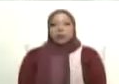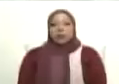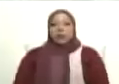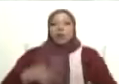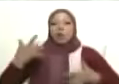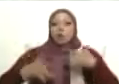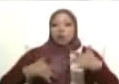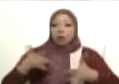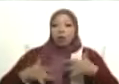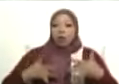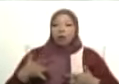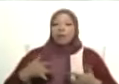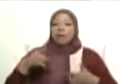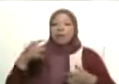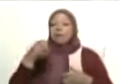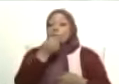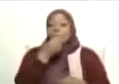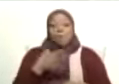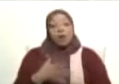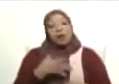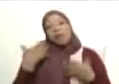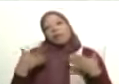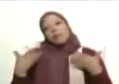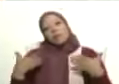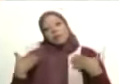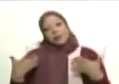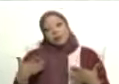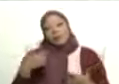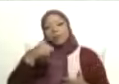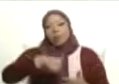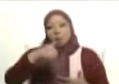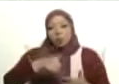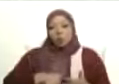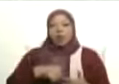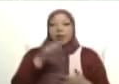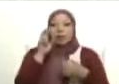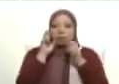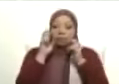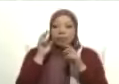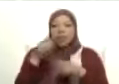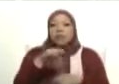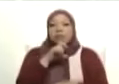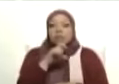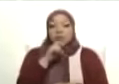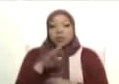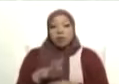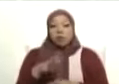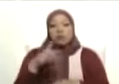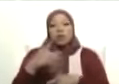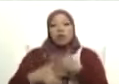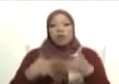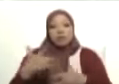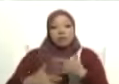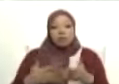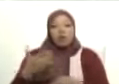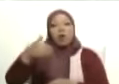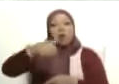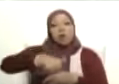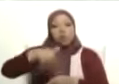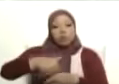Cada jornada que uno ve en estos tiempos, cada jornada que uno